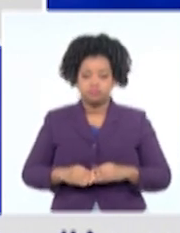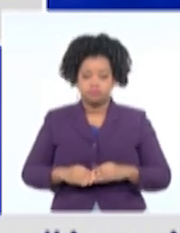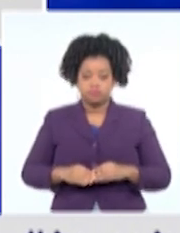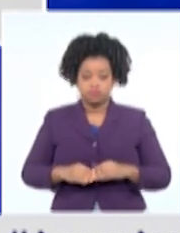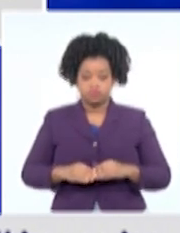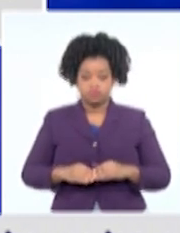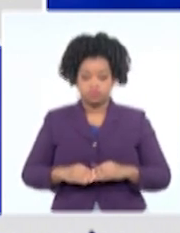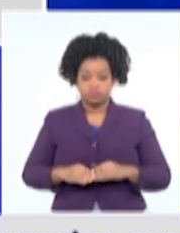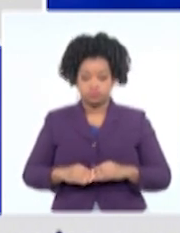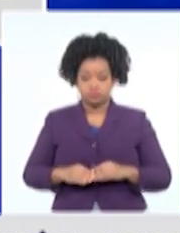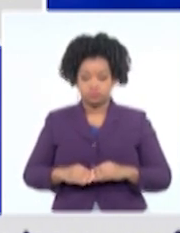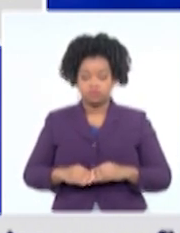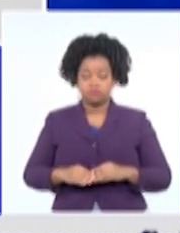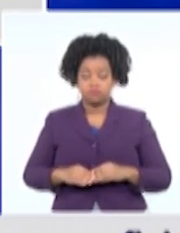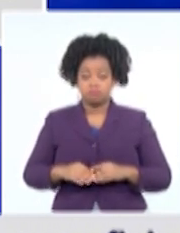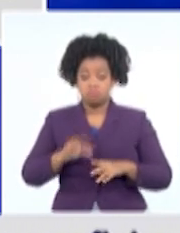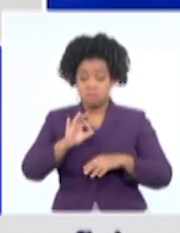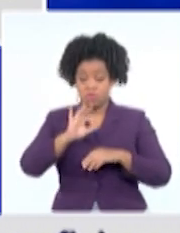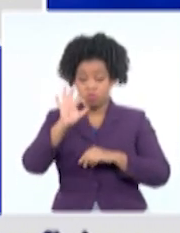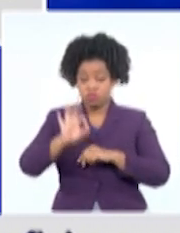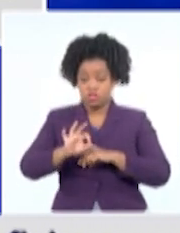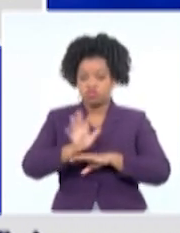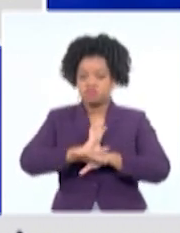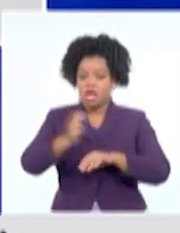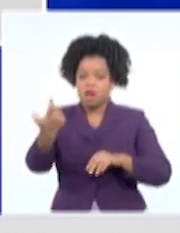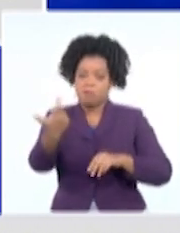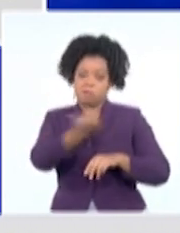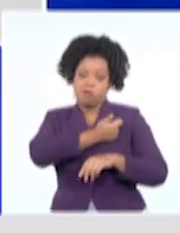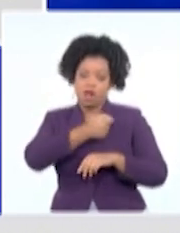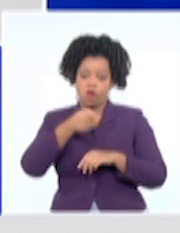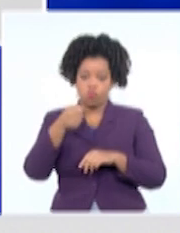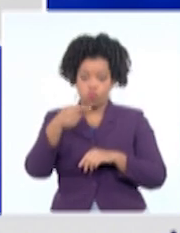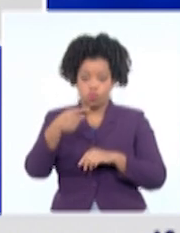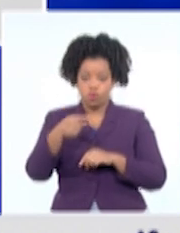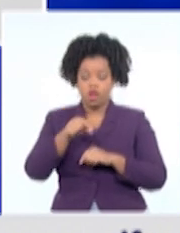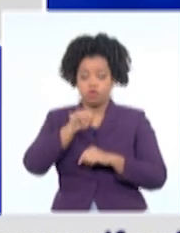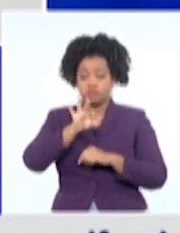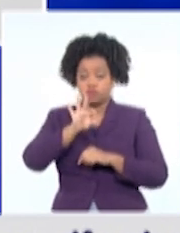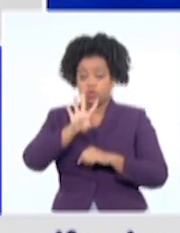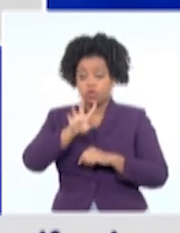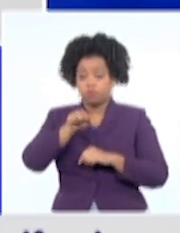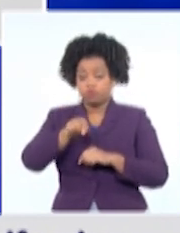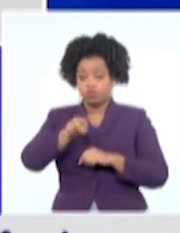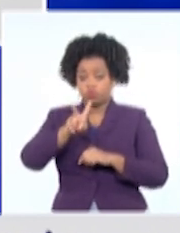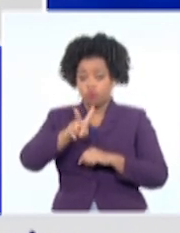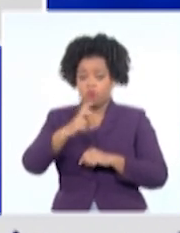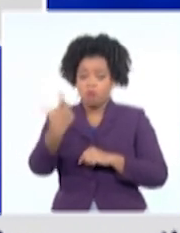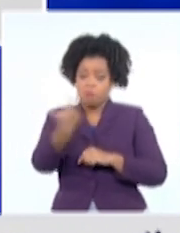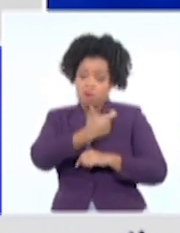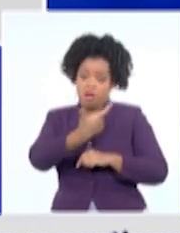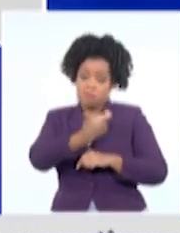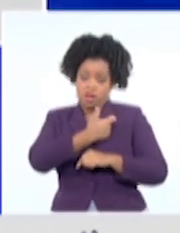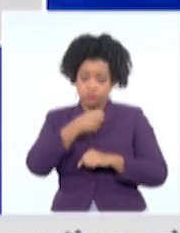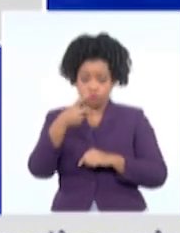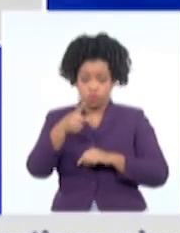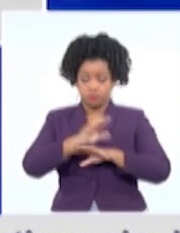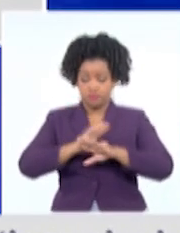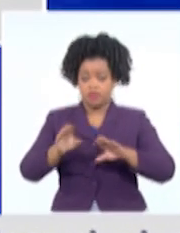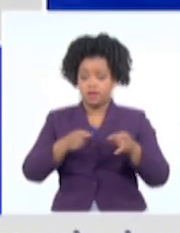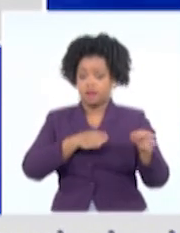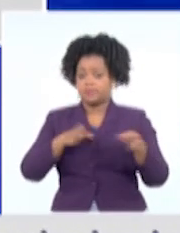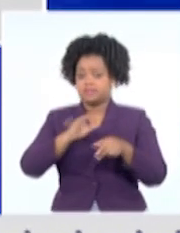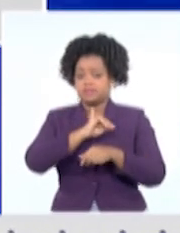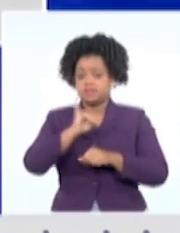primera dosis administrada, el 84,2% con una segunda dosis, el